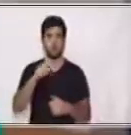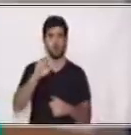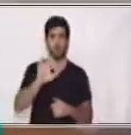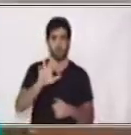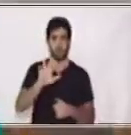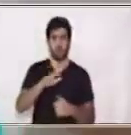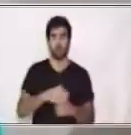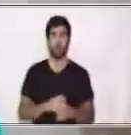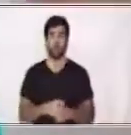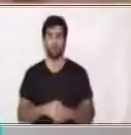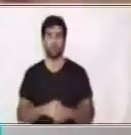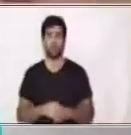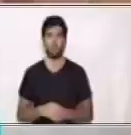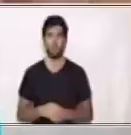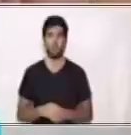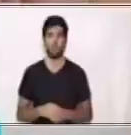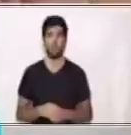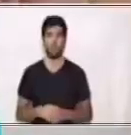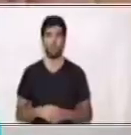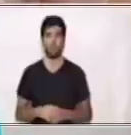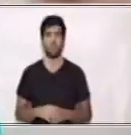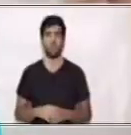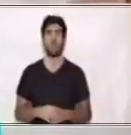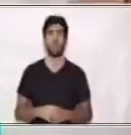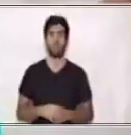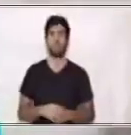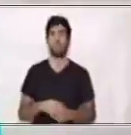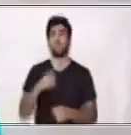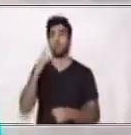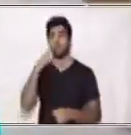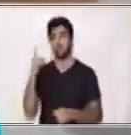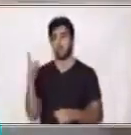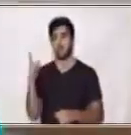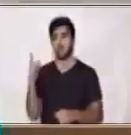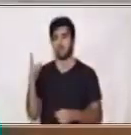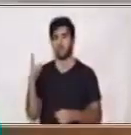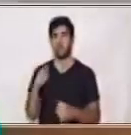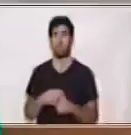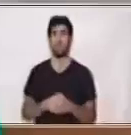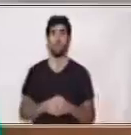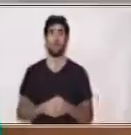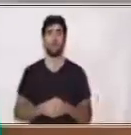5x, va a ser igual a 19 menos 10,